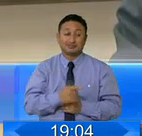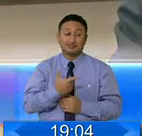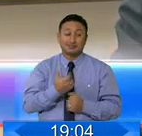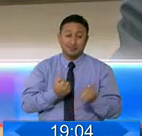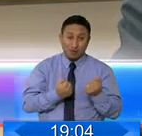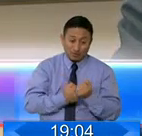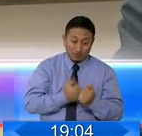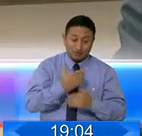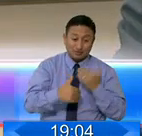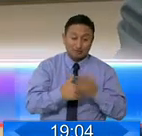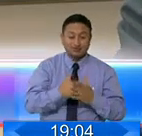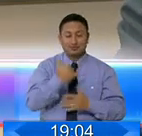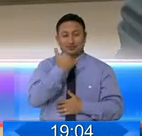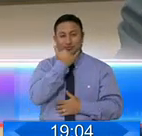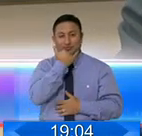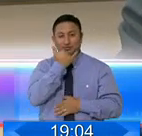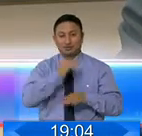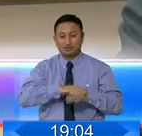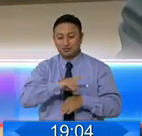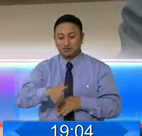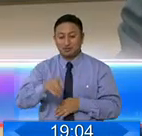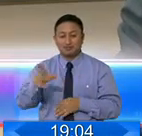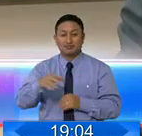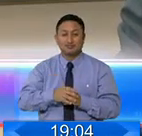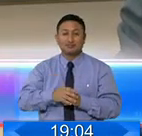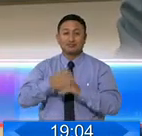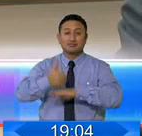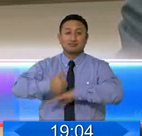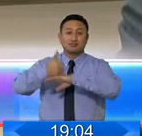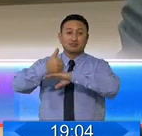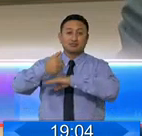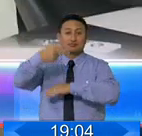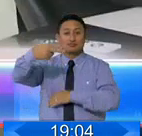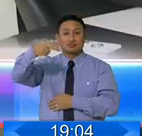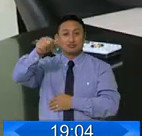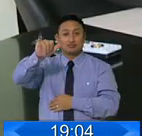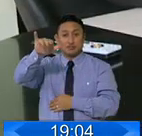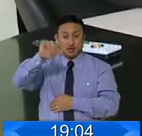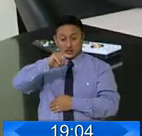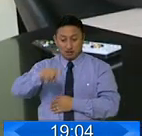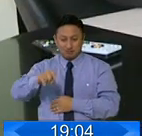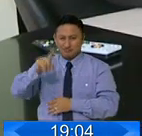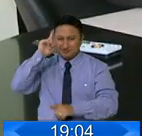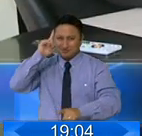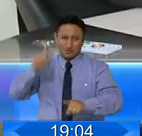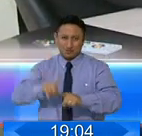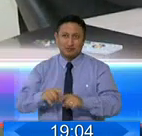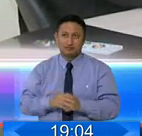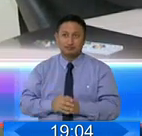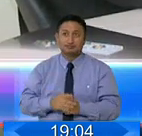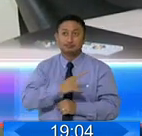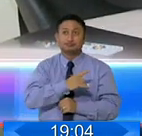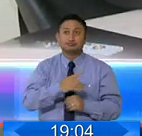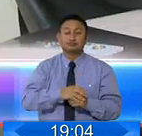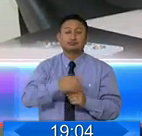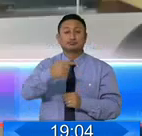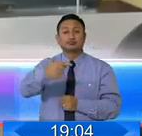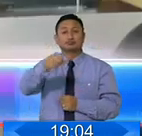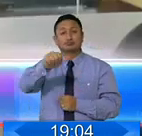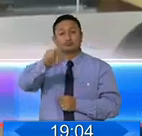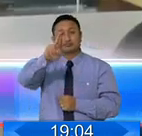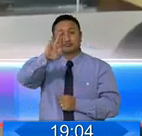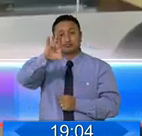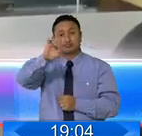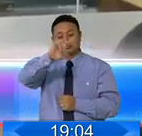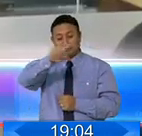contraproducentes el criterio del Tribunal de La Haya. Para Ramiro García, expresidente del Colegio de Abogados de Pichincha, es